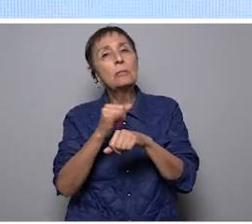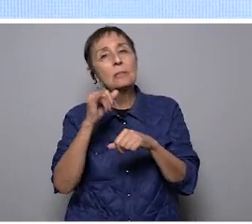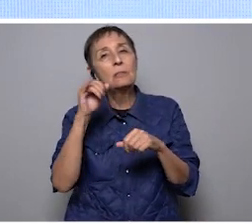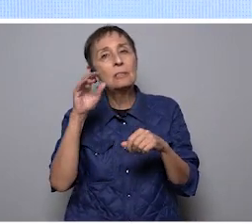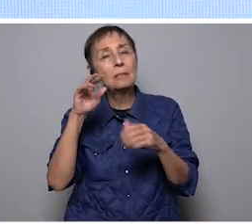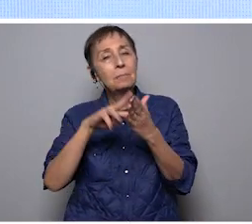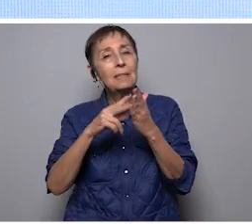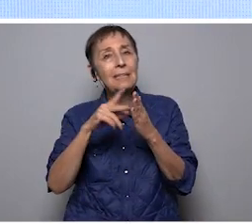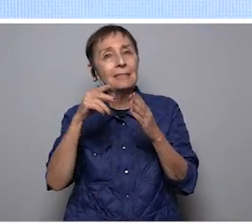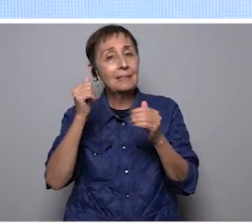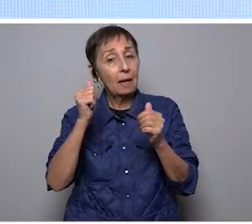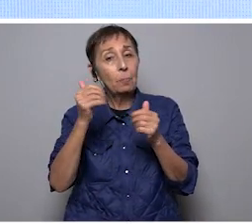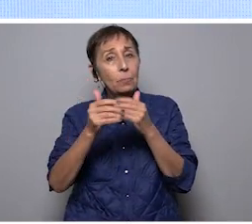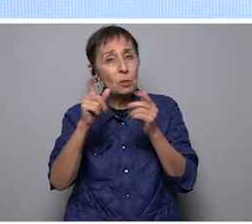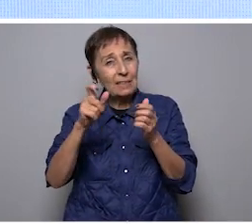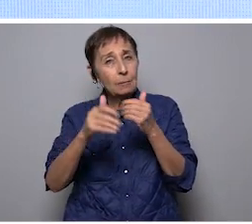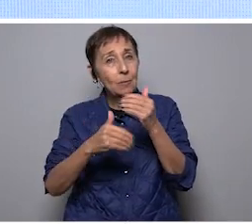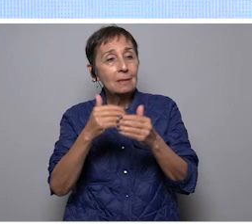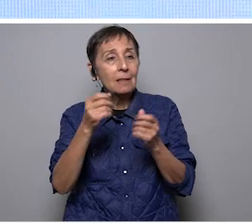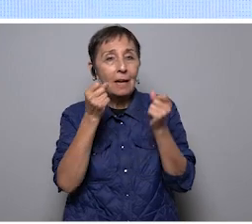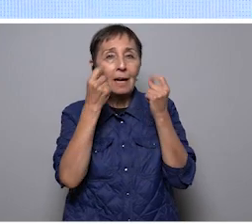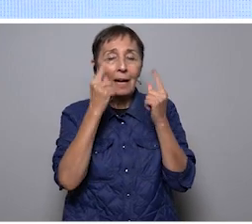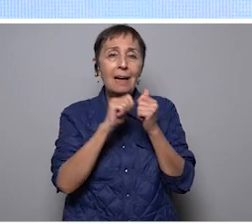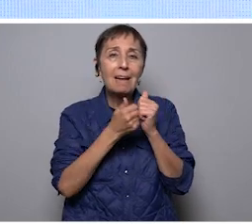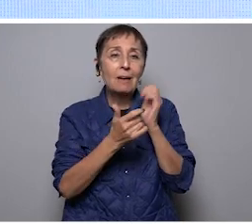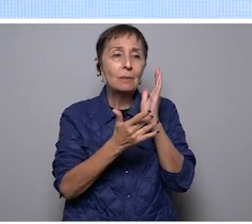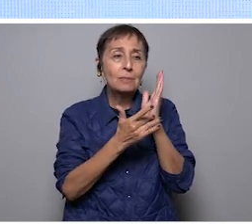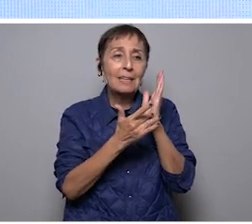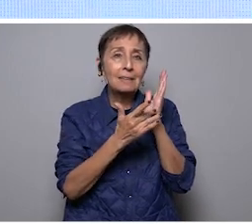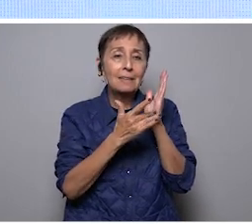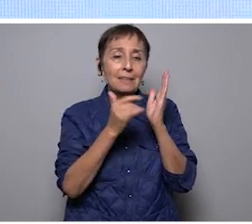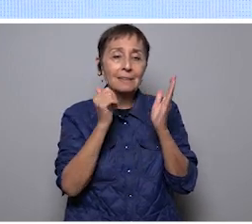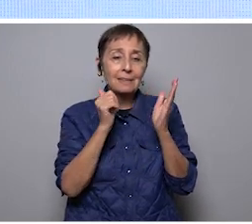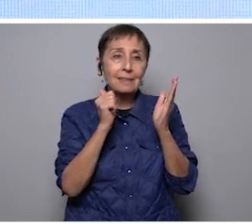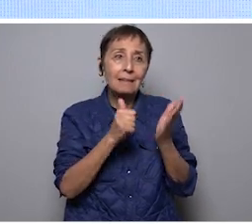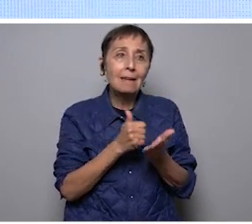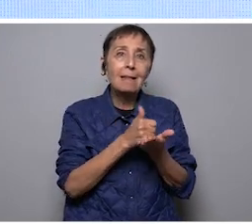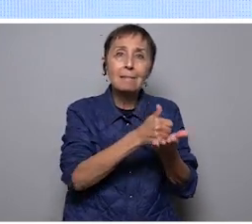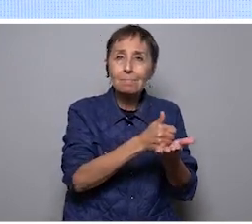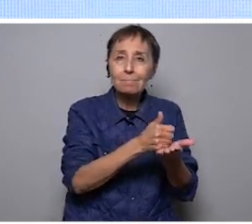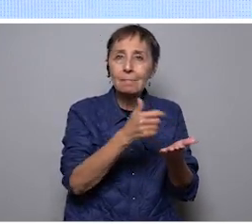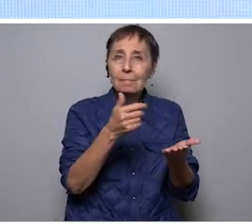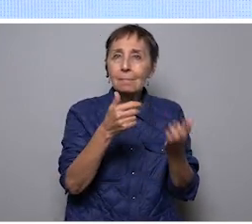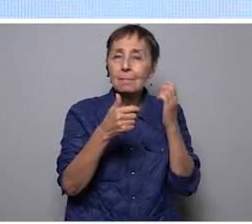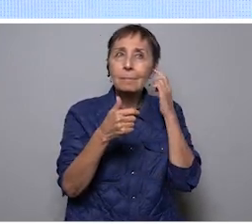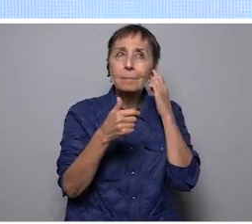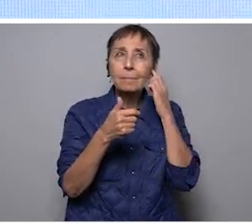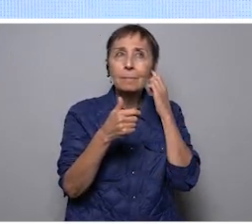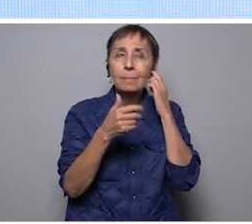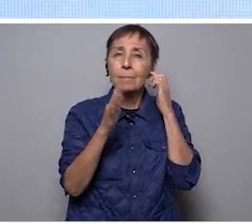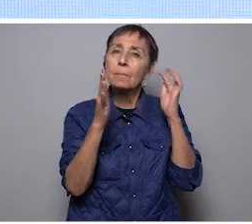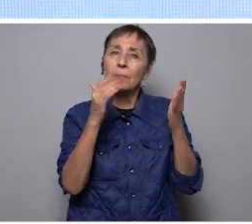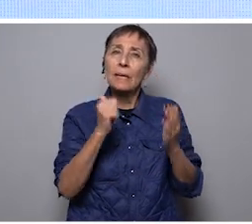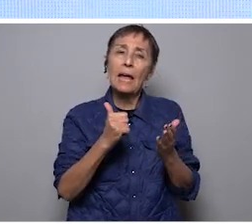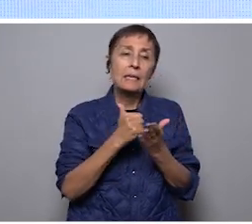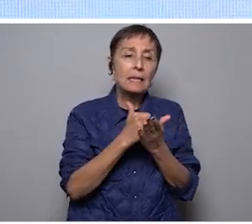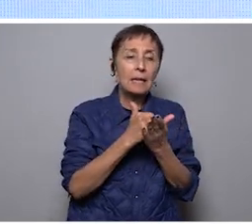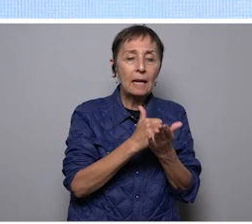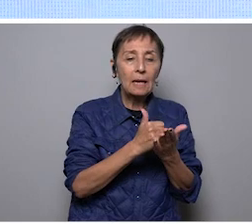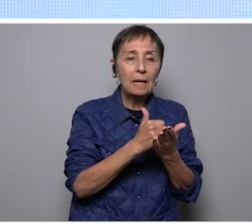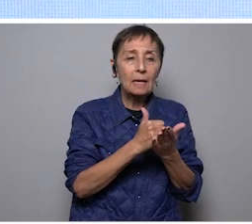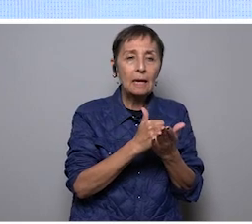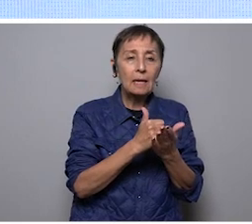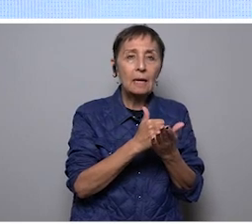tecnología puede reducir y hacer más eficiente nuestro costo de funcionamiento no para ser rentables únicamente a nivel económico